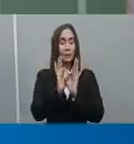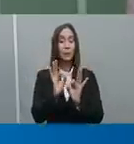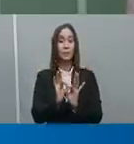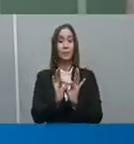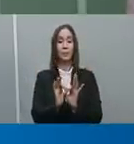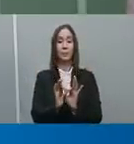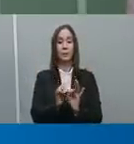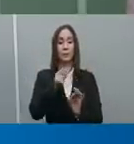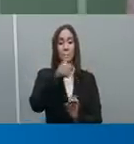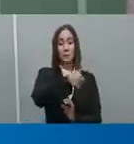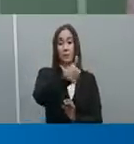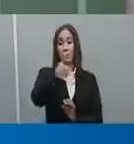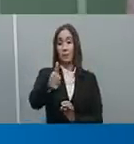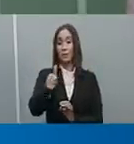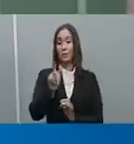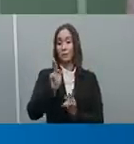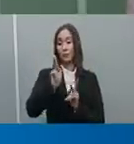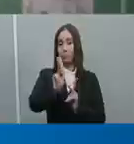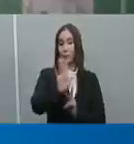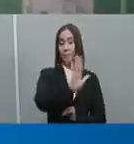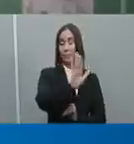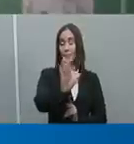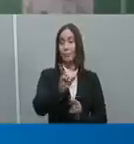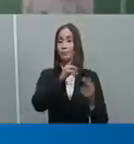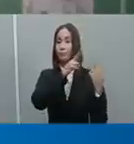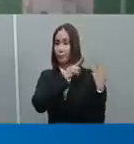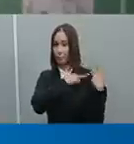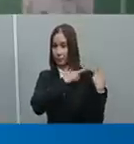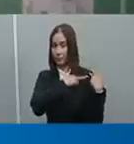la responsabilidad individual y familiar.